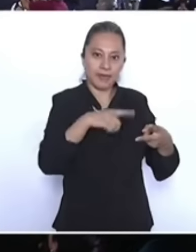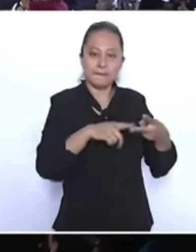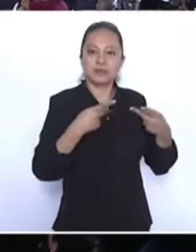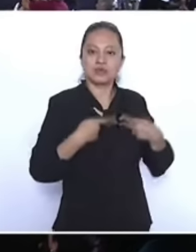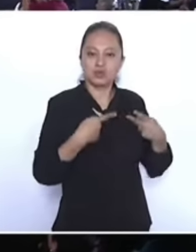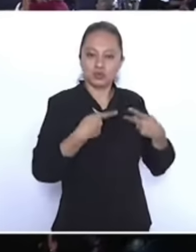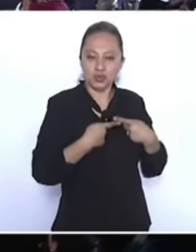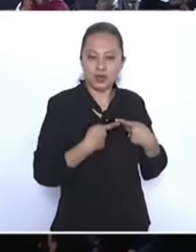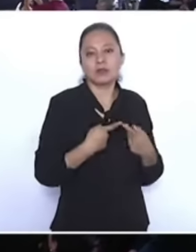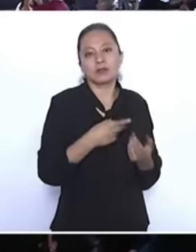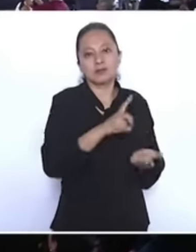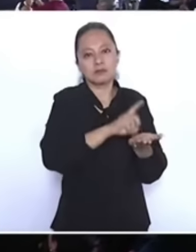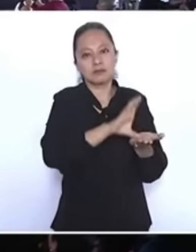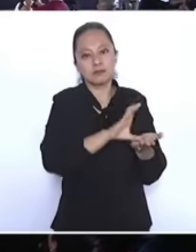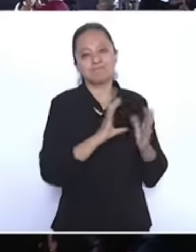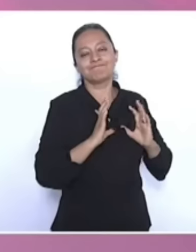discapacidad.